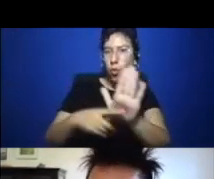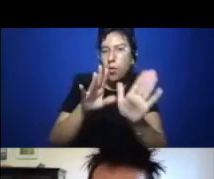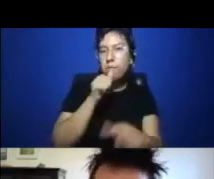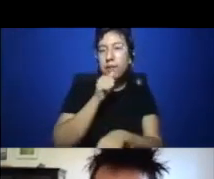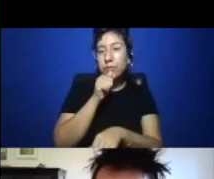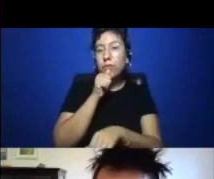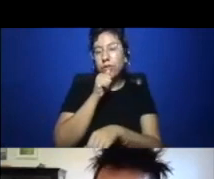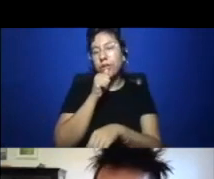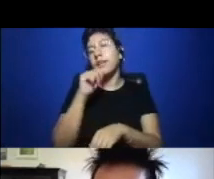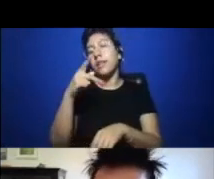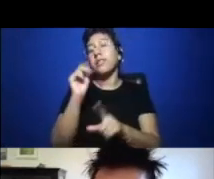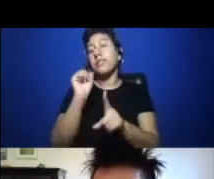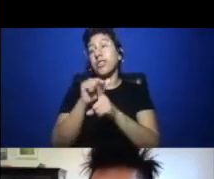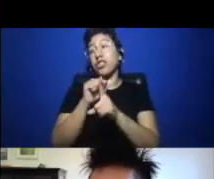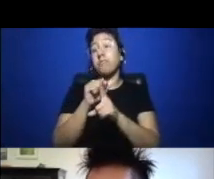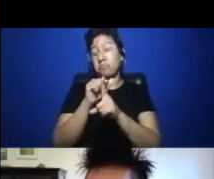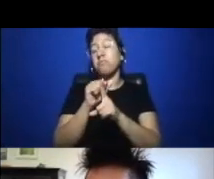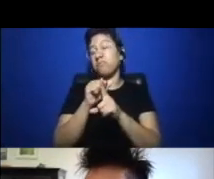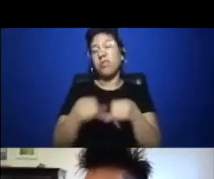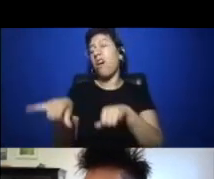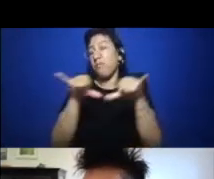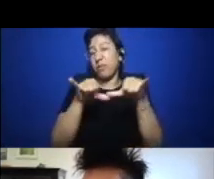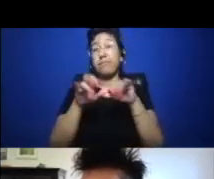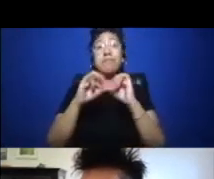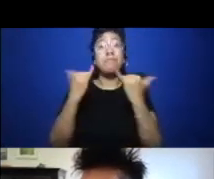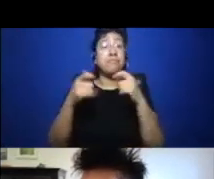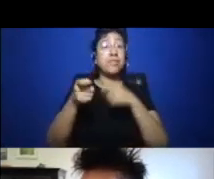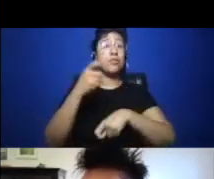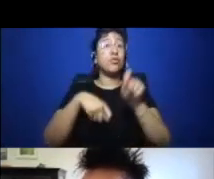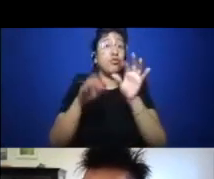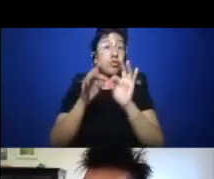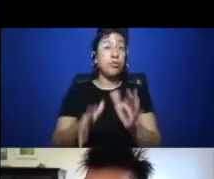básicamente rendir su contraseña, o sea, que usted la ofrezca la información.